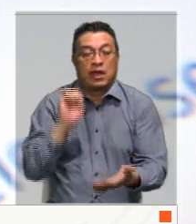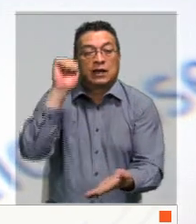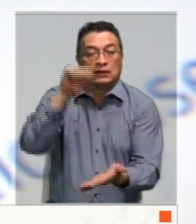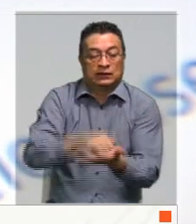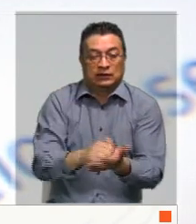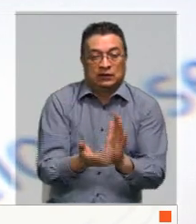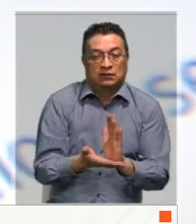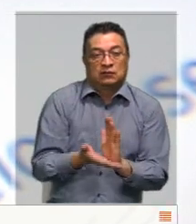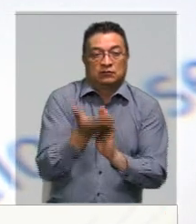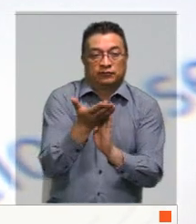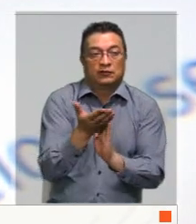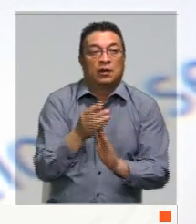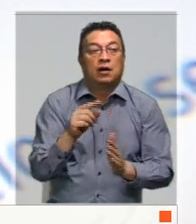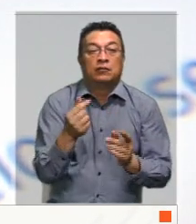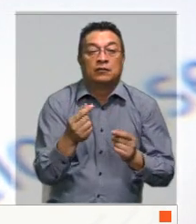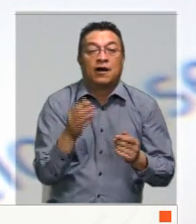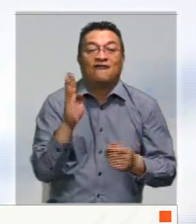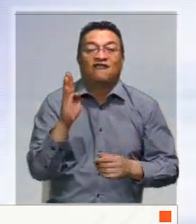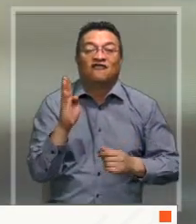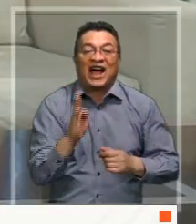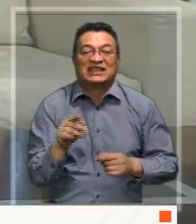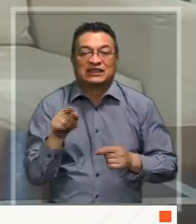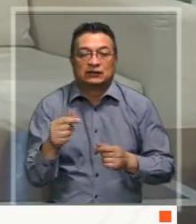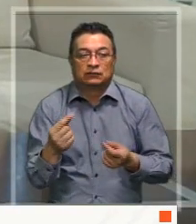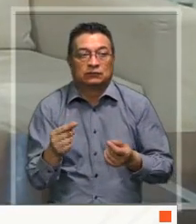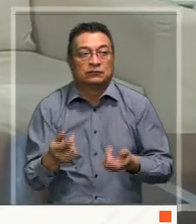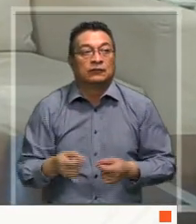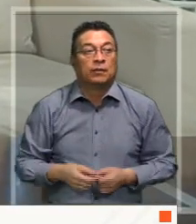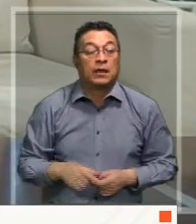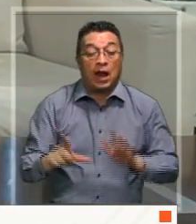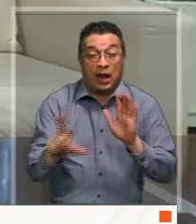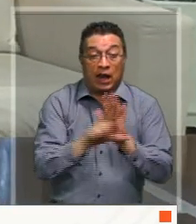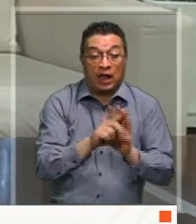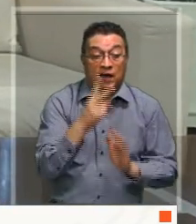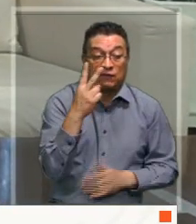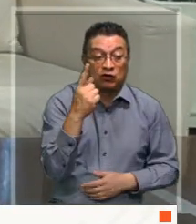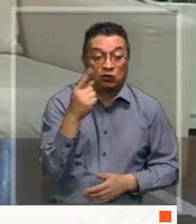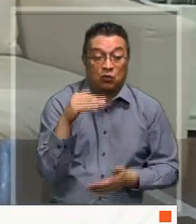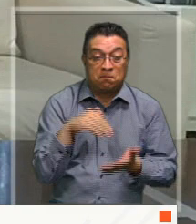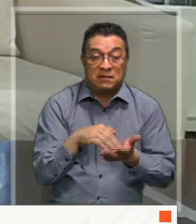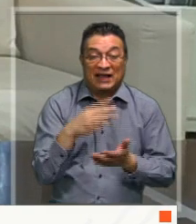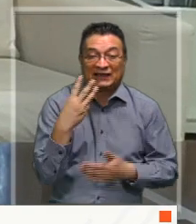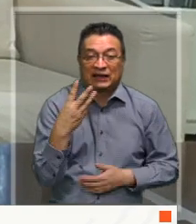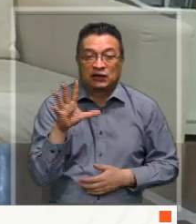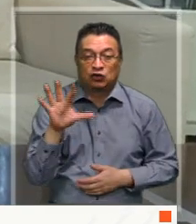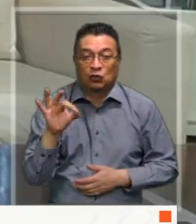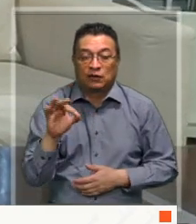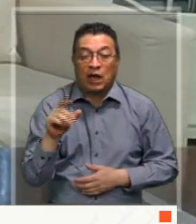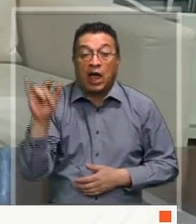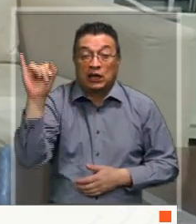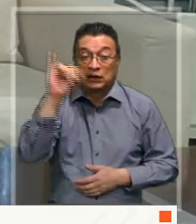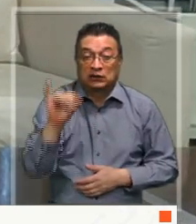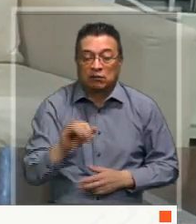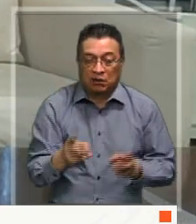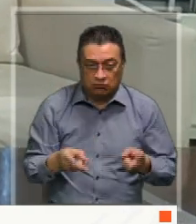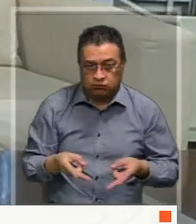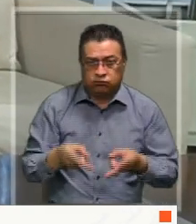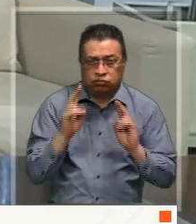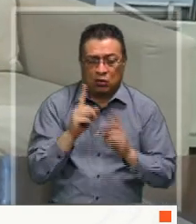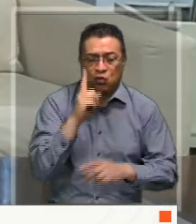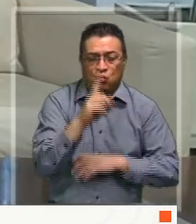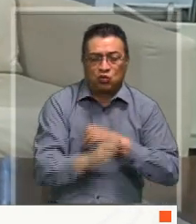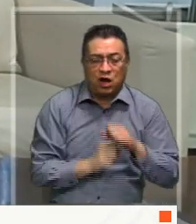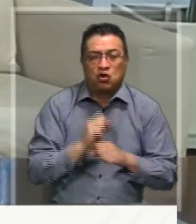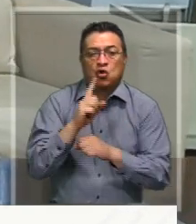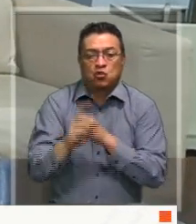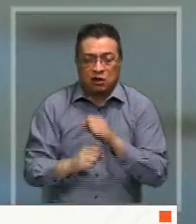del precio base de sus planes de salud. La ley 21.350 permite que las ISAPRES puedan alzar cada año